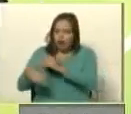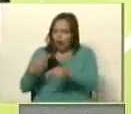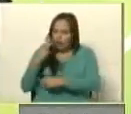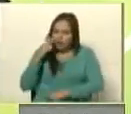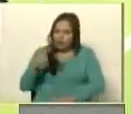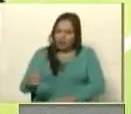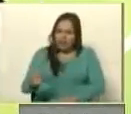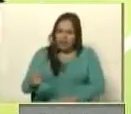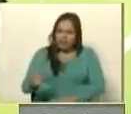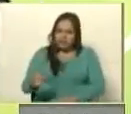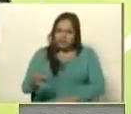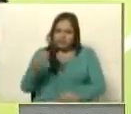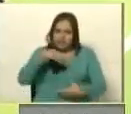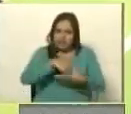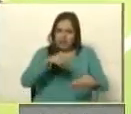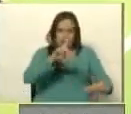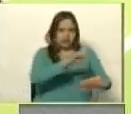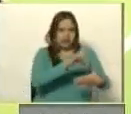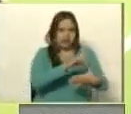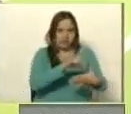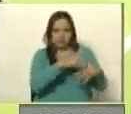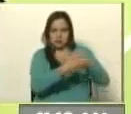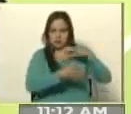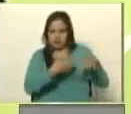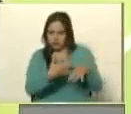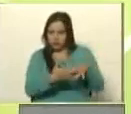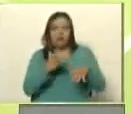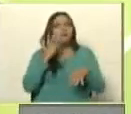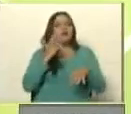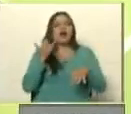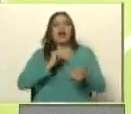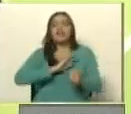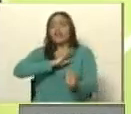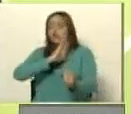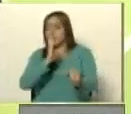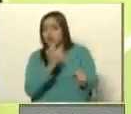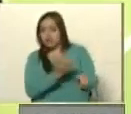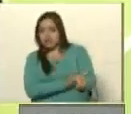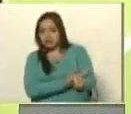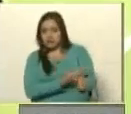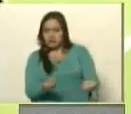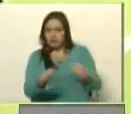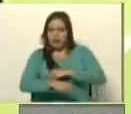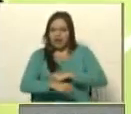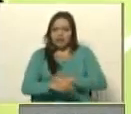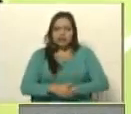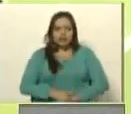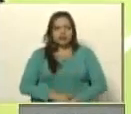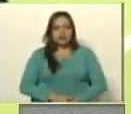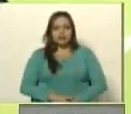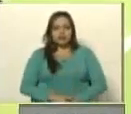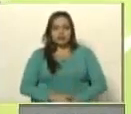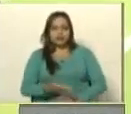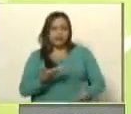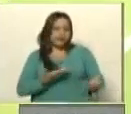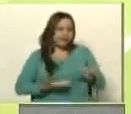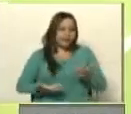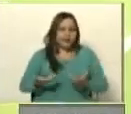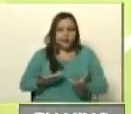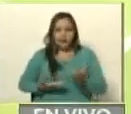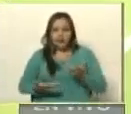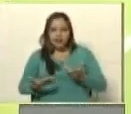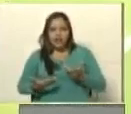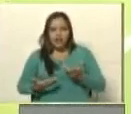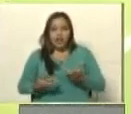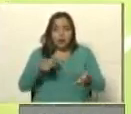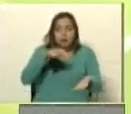en este momento en América Latina? Donde parece fortalecerse la especie de